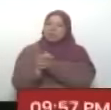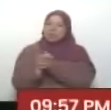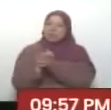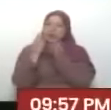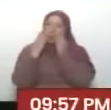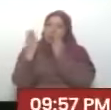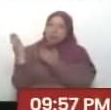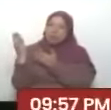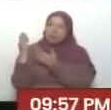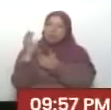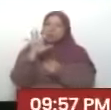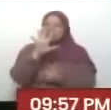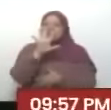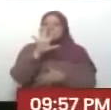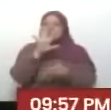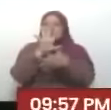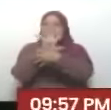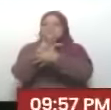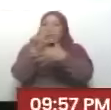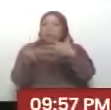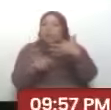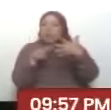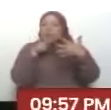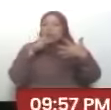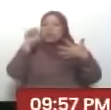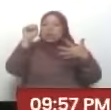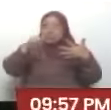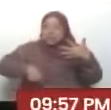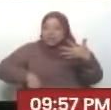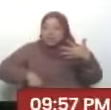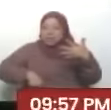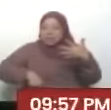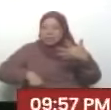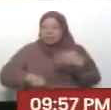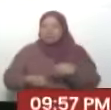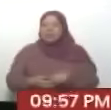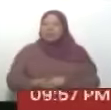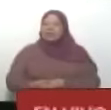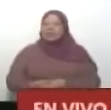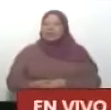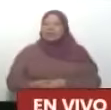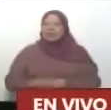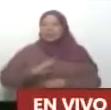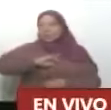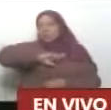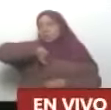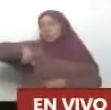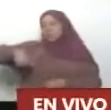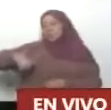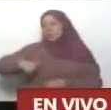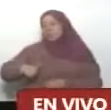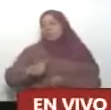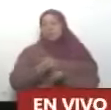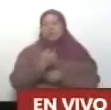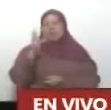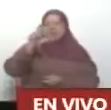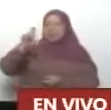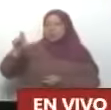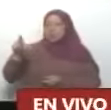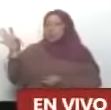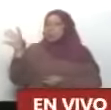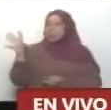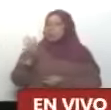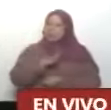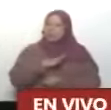Suso, 5 veces Suso. El Esequibo es nuestro, el Esequibo es